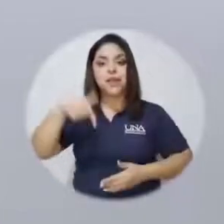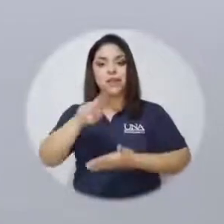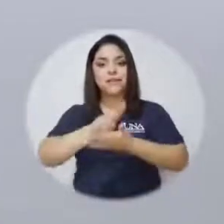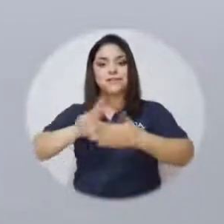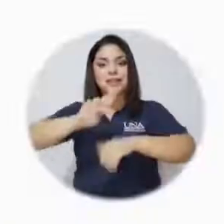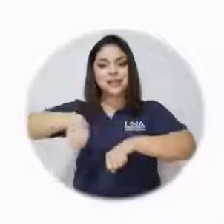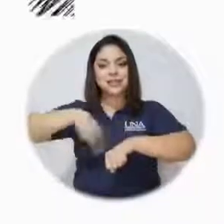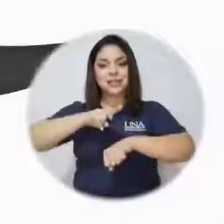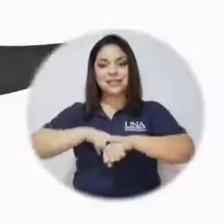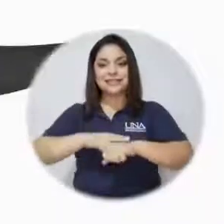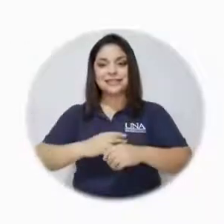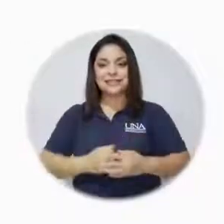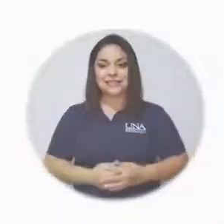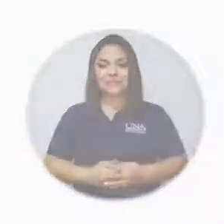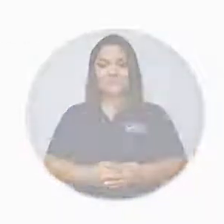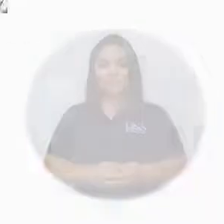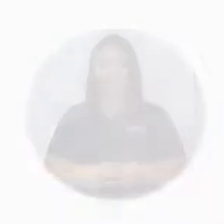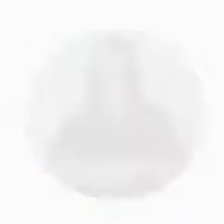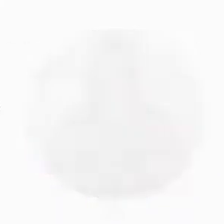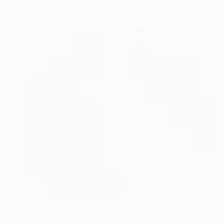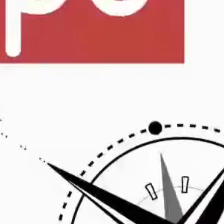Nacional.